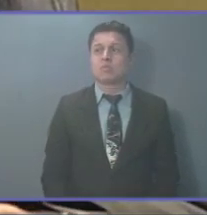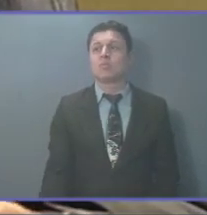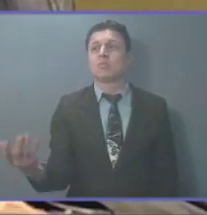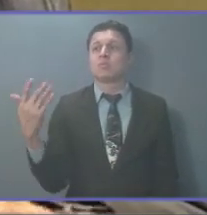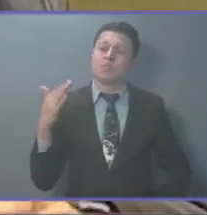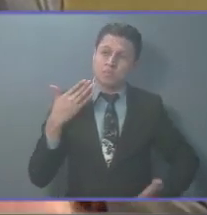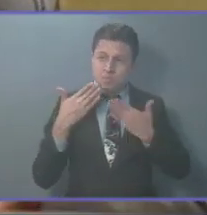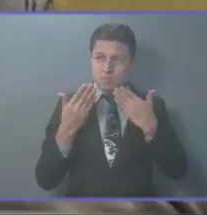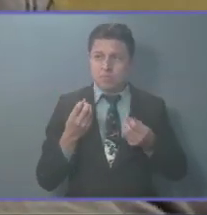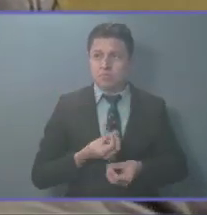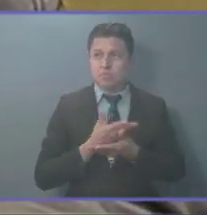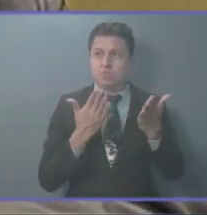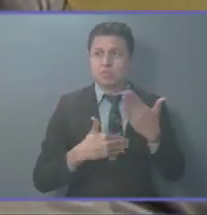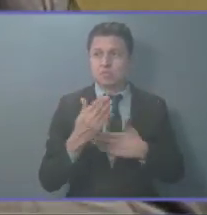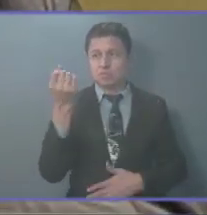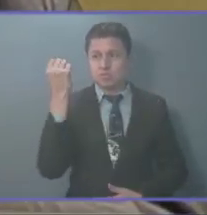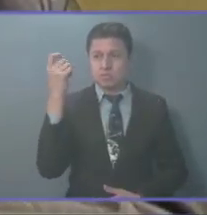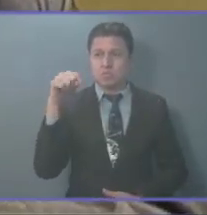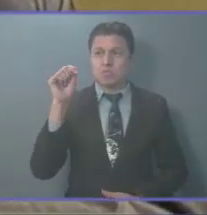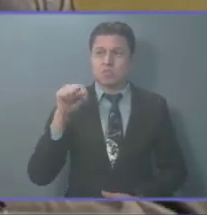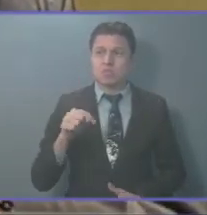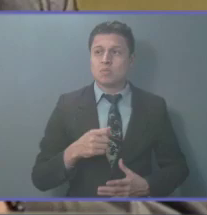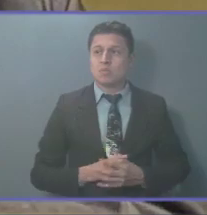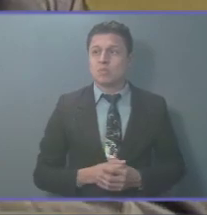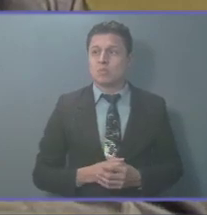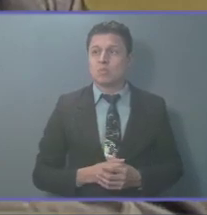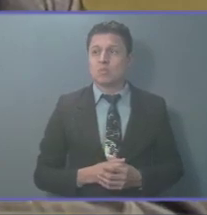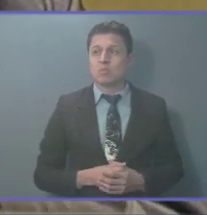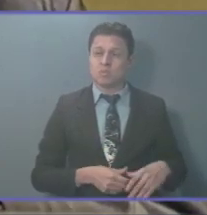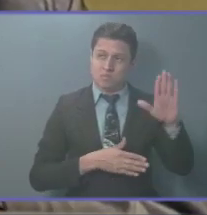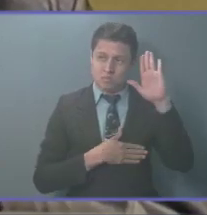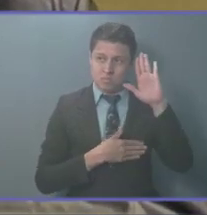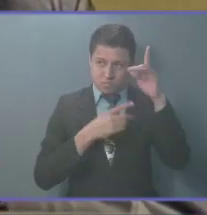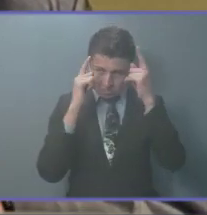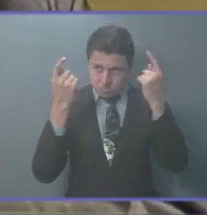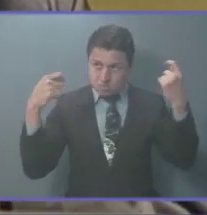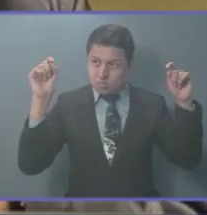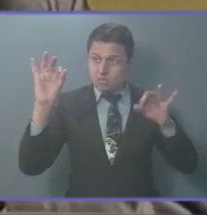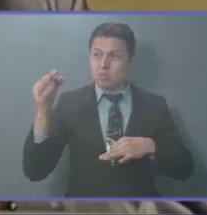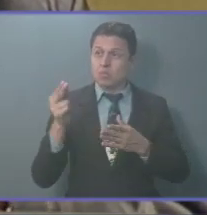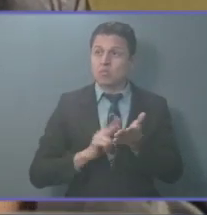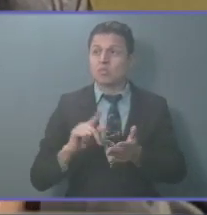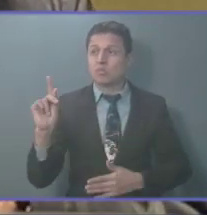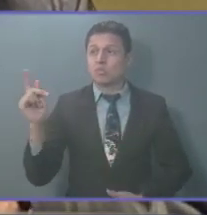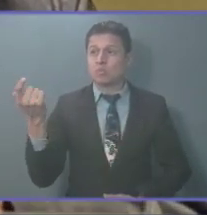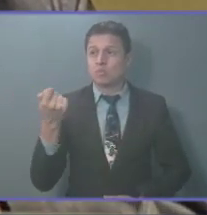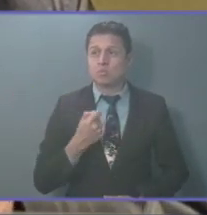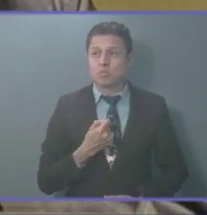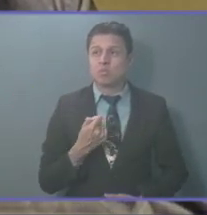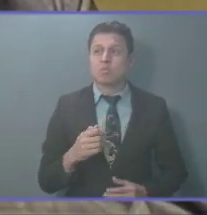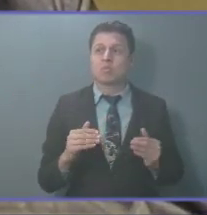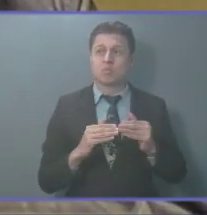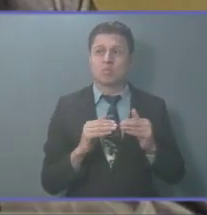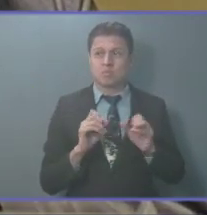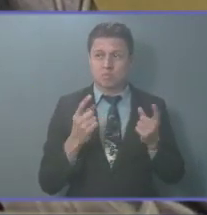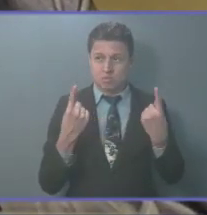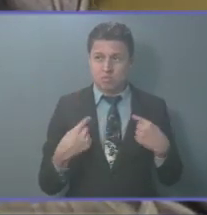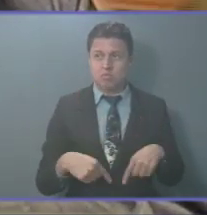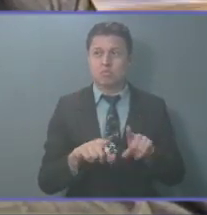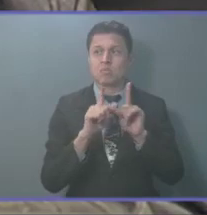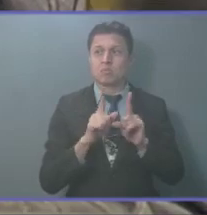lo más importante sobre este convenio de préstamo y que al mismo tiempo conlleva una parte